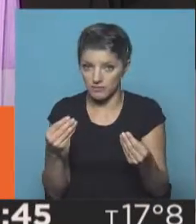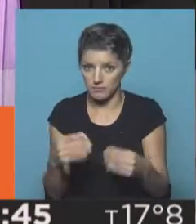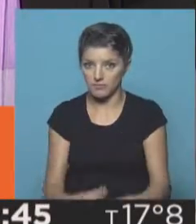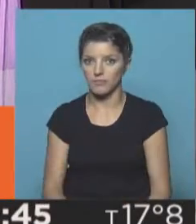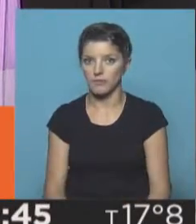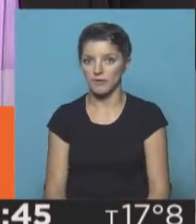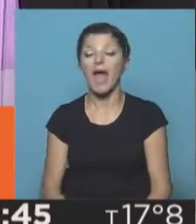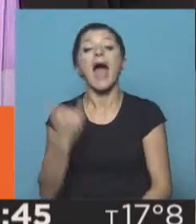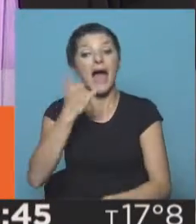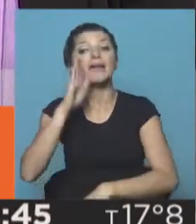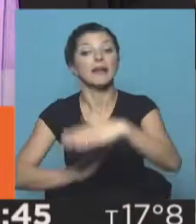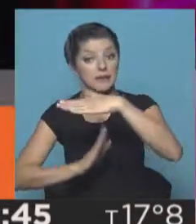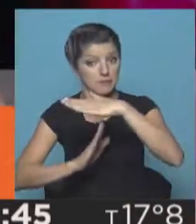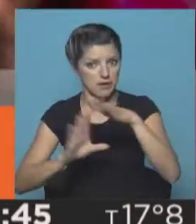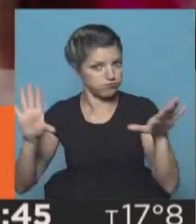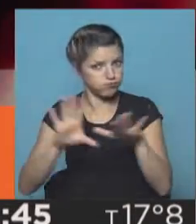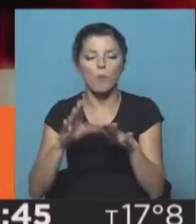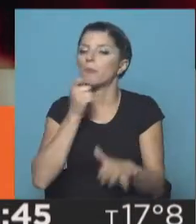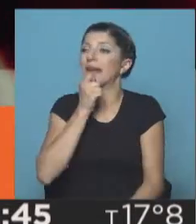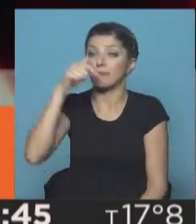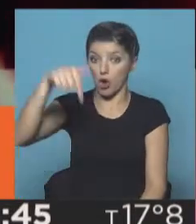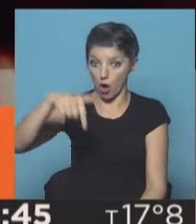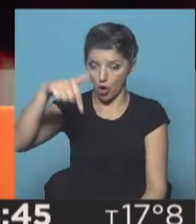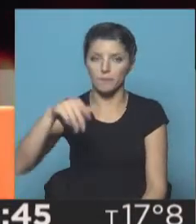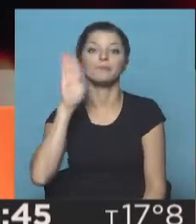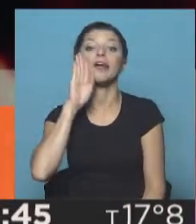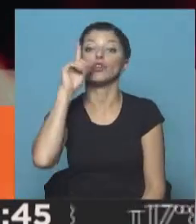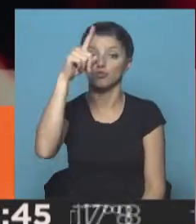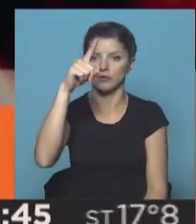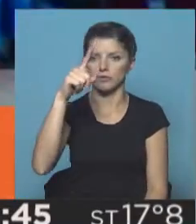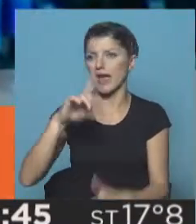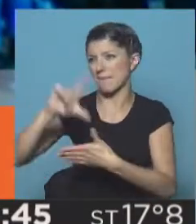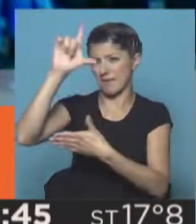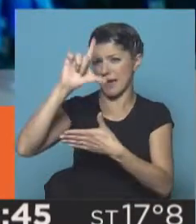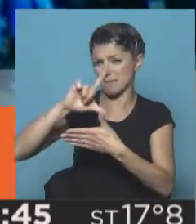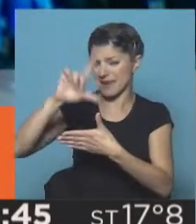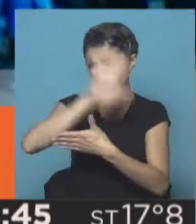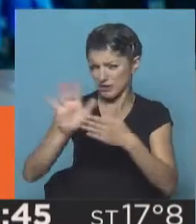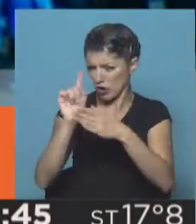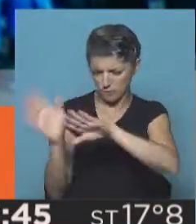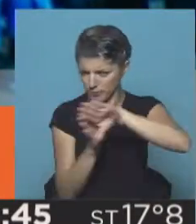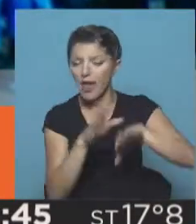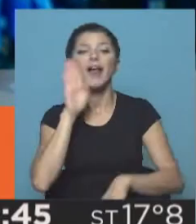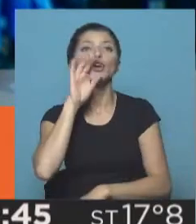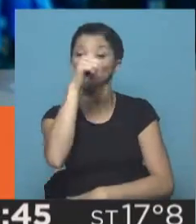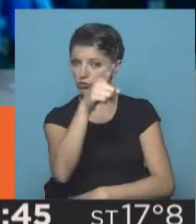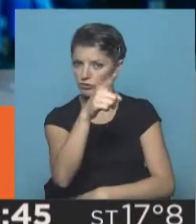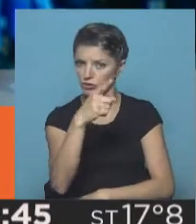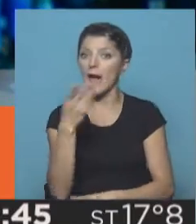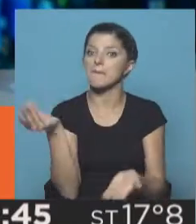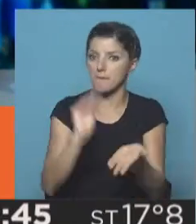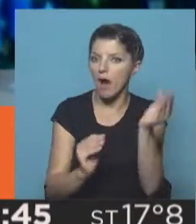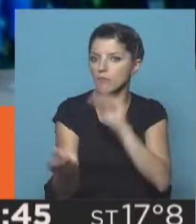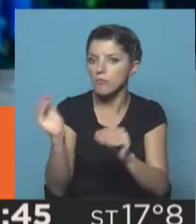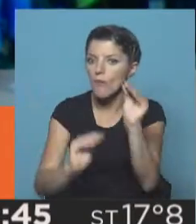establece límites muy, muy precisos. Por eso hoy, por ejemplo, en Estados Unidos, ni hablemos de América Latina, Estados Unidos cada vez hay más autores académicos